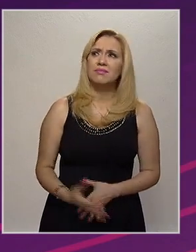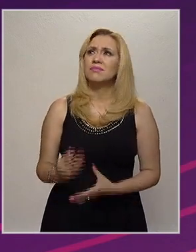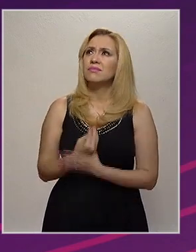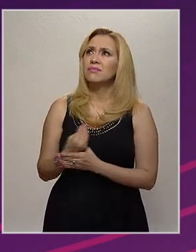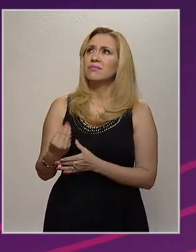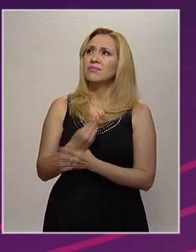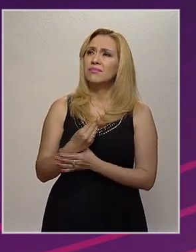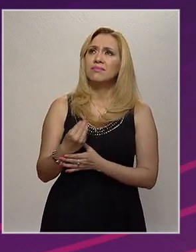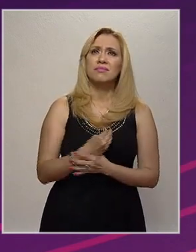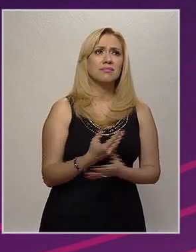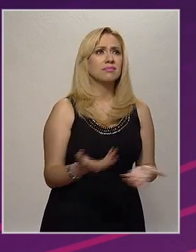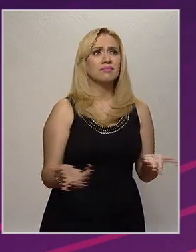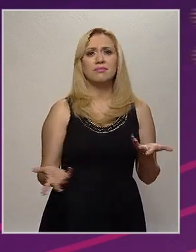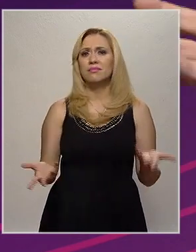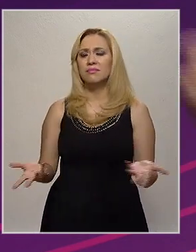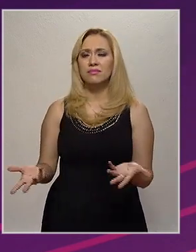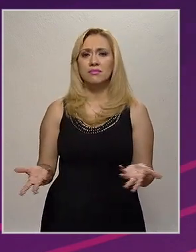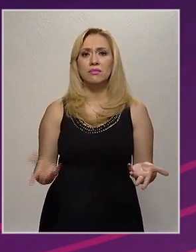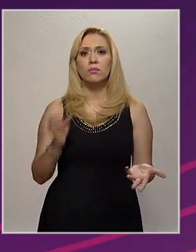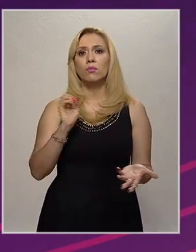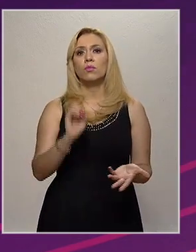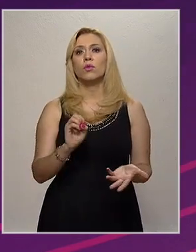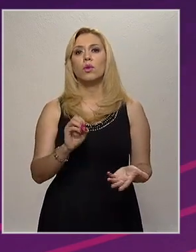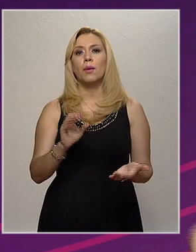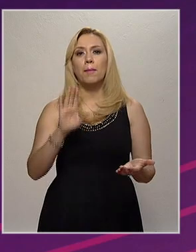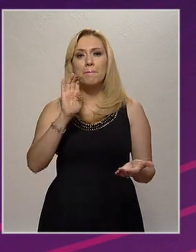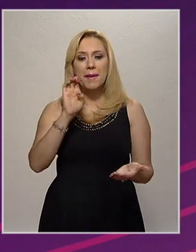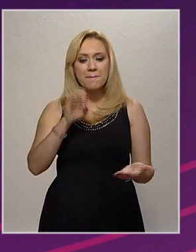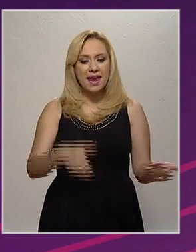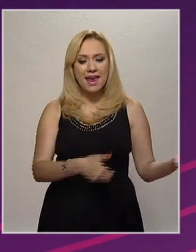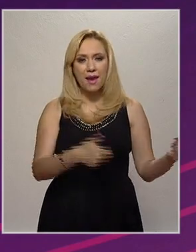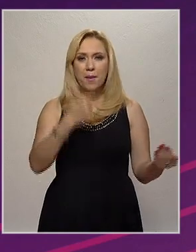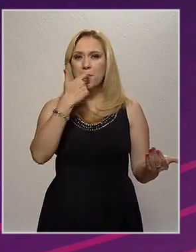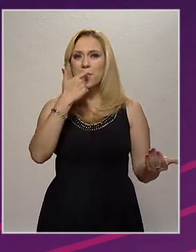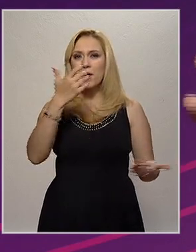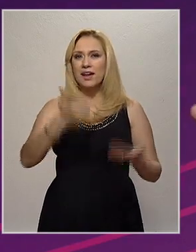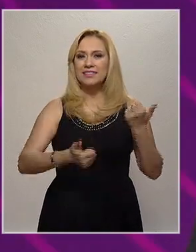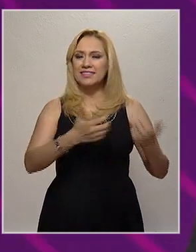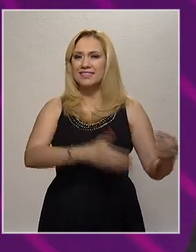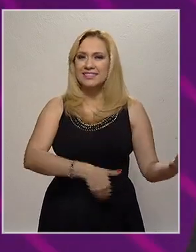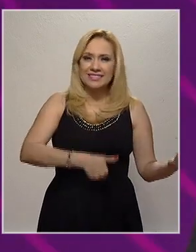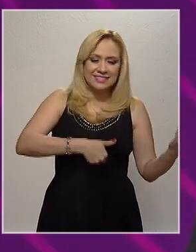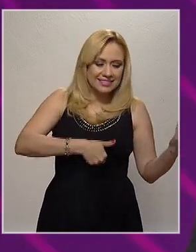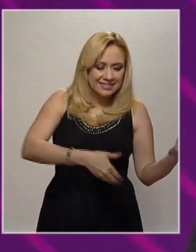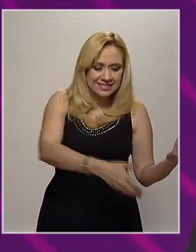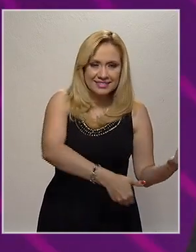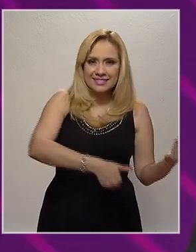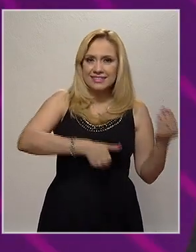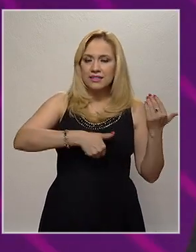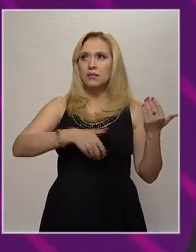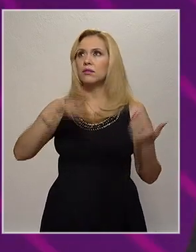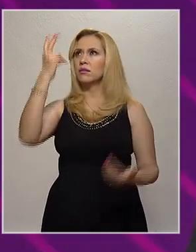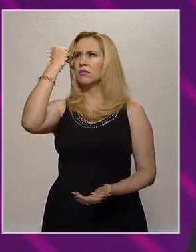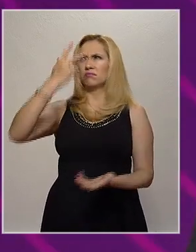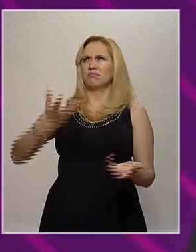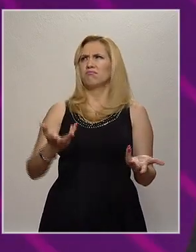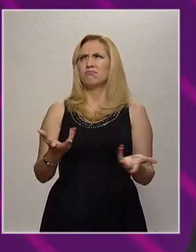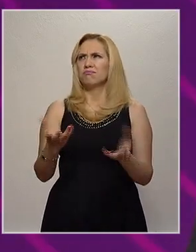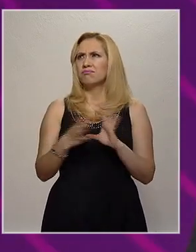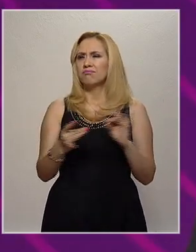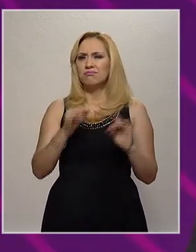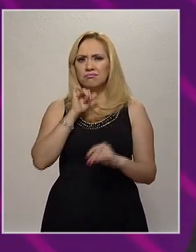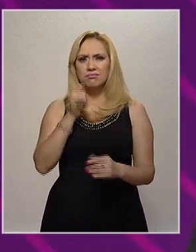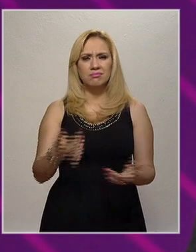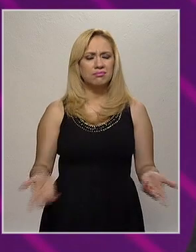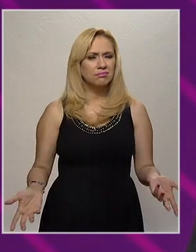servicios específicos. O si le impidieron cargar o amamantar a su bebé inmediatamente sin explicarle por qué. A veces hay razones, pero